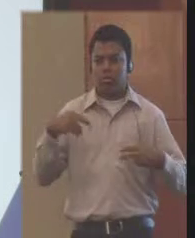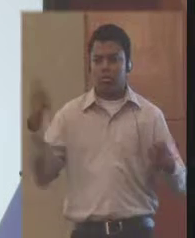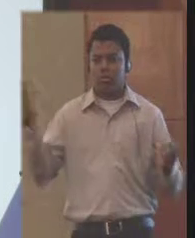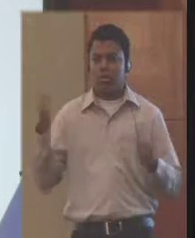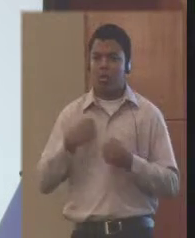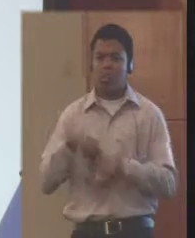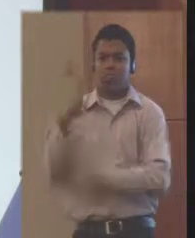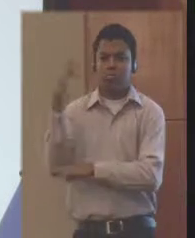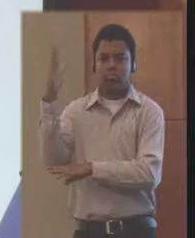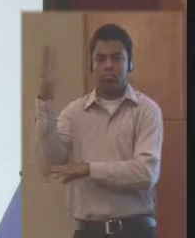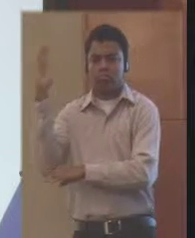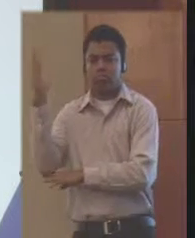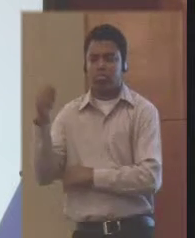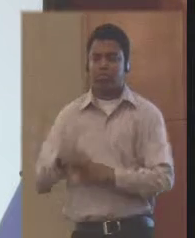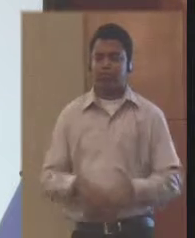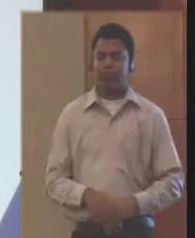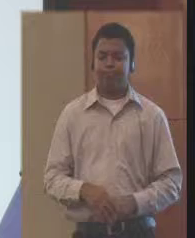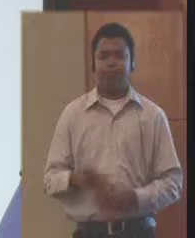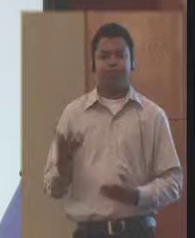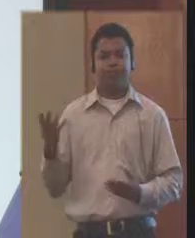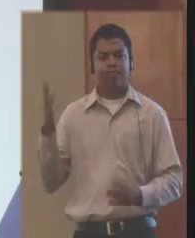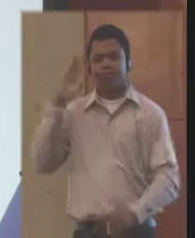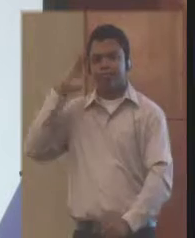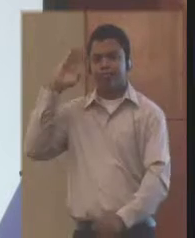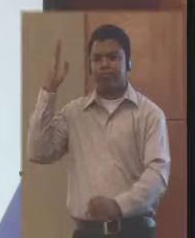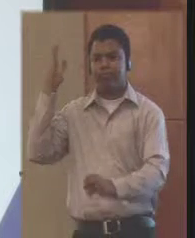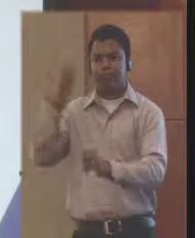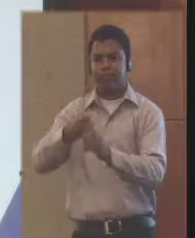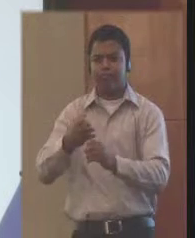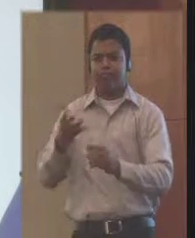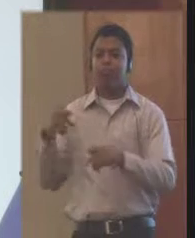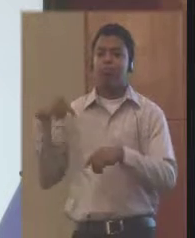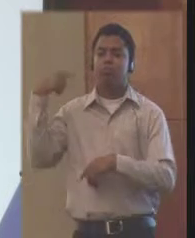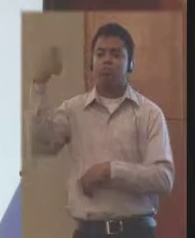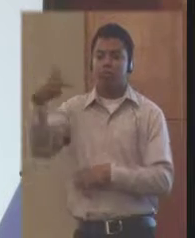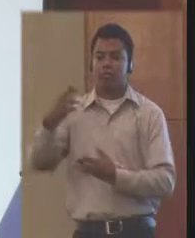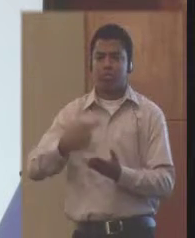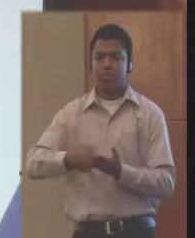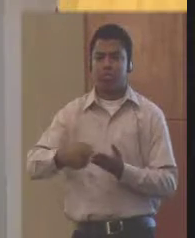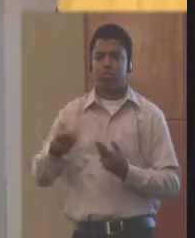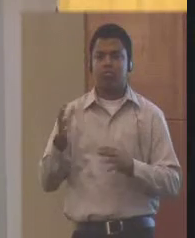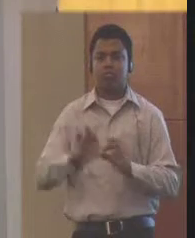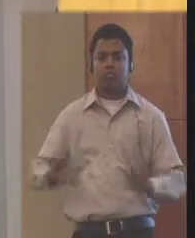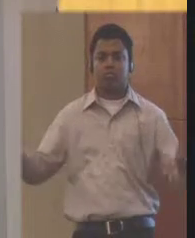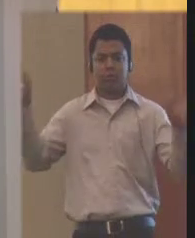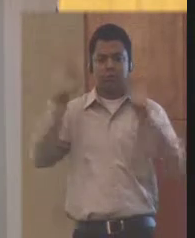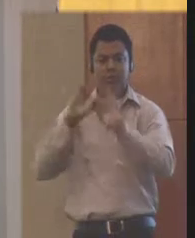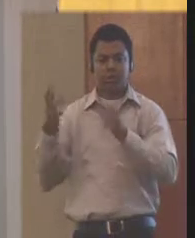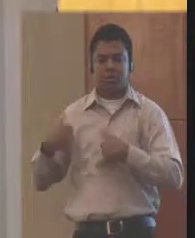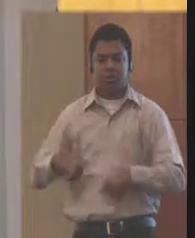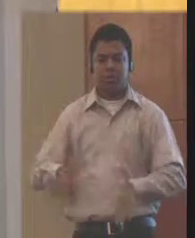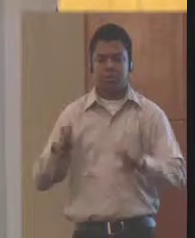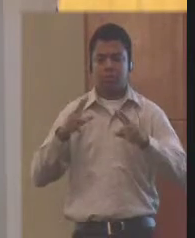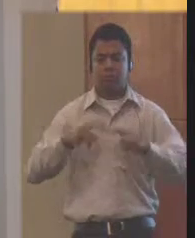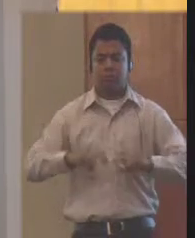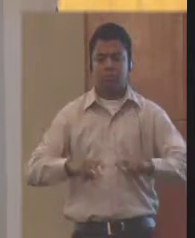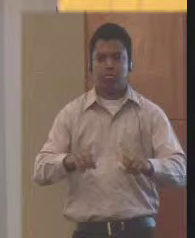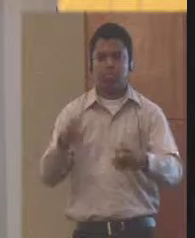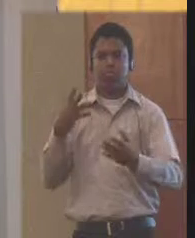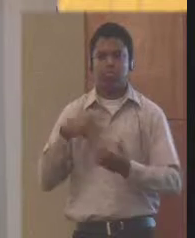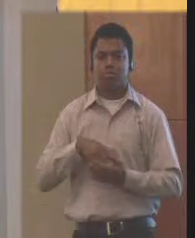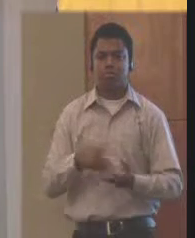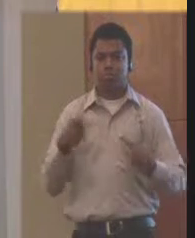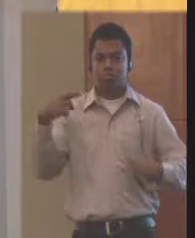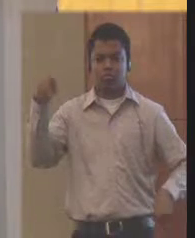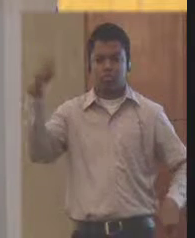estas conferencias que nos lleven a la próxima reunión, porque es importante continuar estudiando las políticas